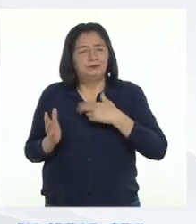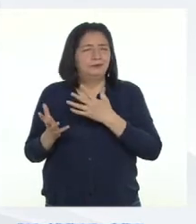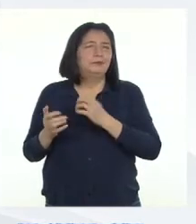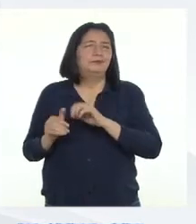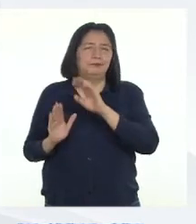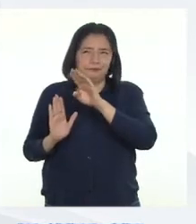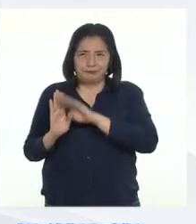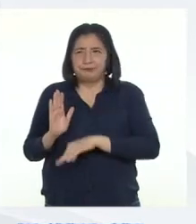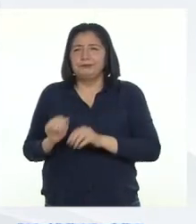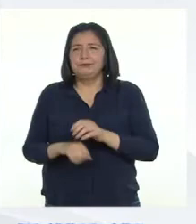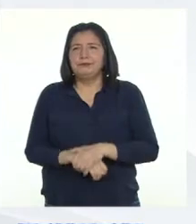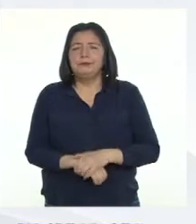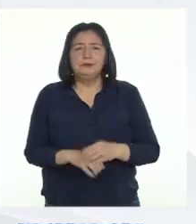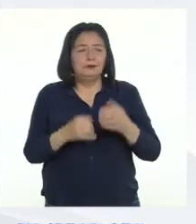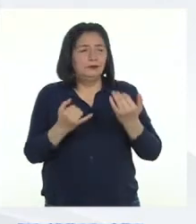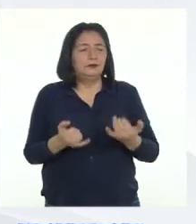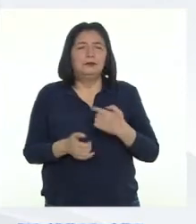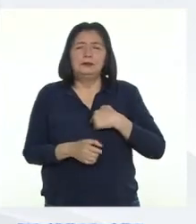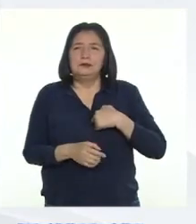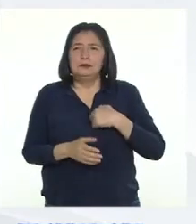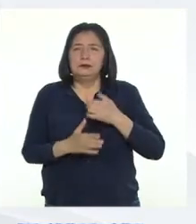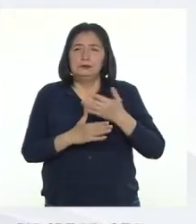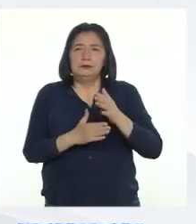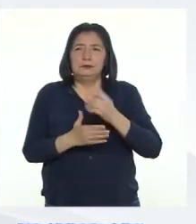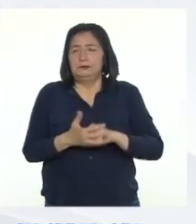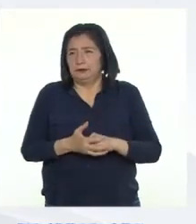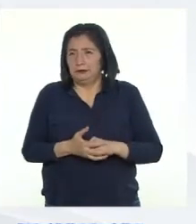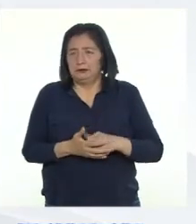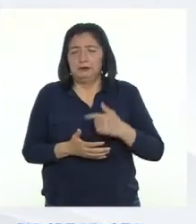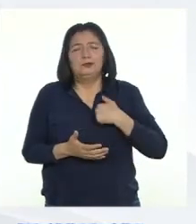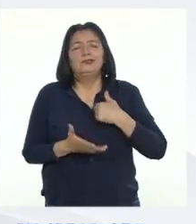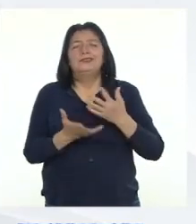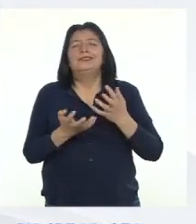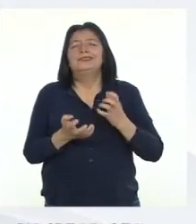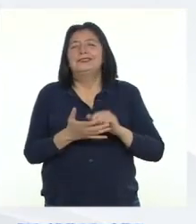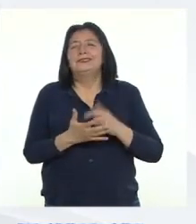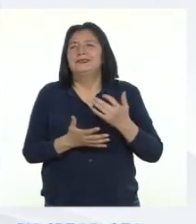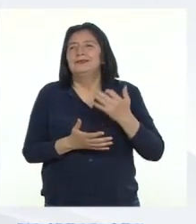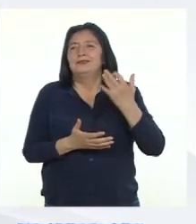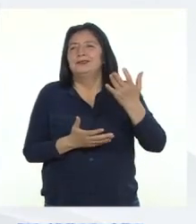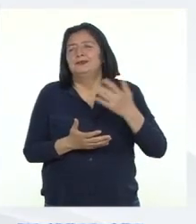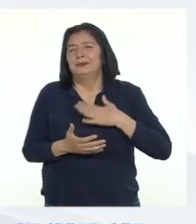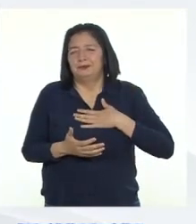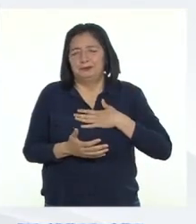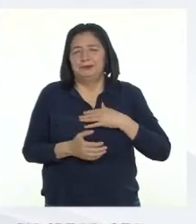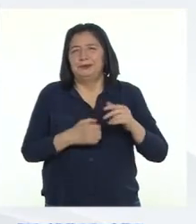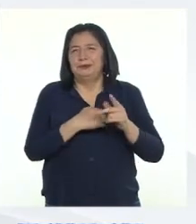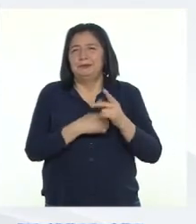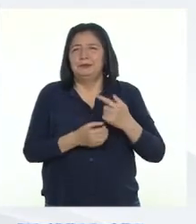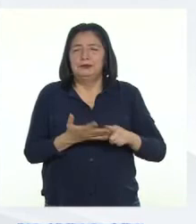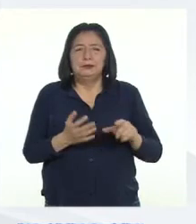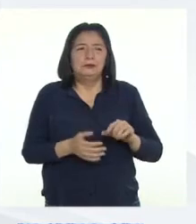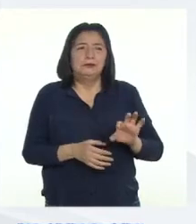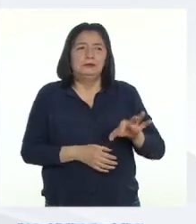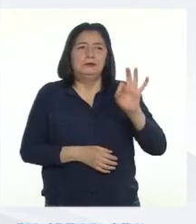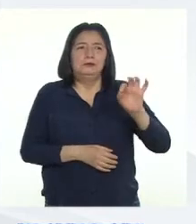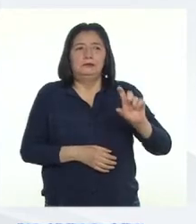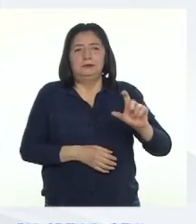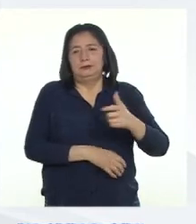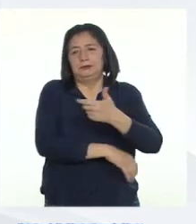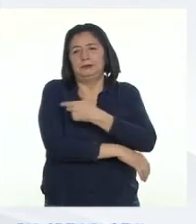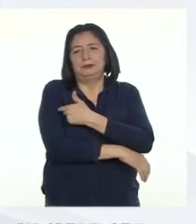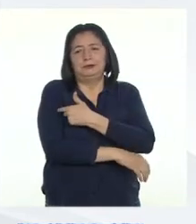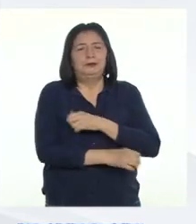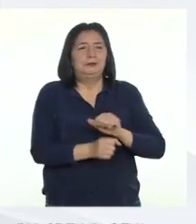bajando. Y ahora les voy a compartir mis deseos para mí. Que encontremos la vacuna para el